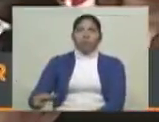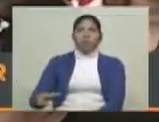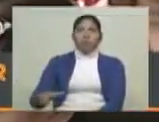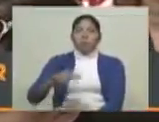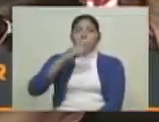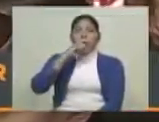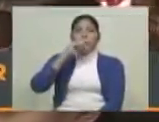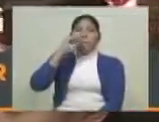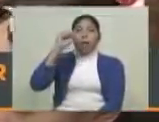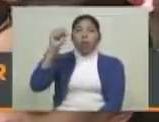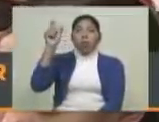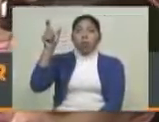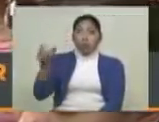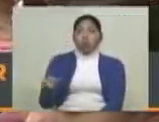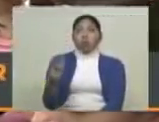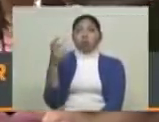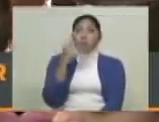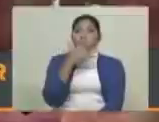Nicolás Maduro